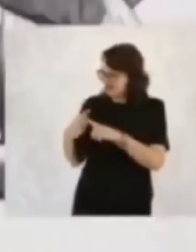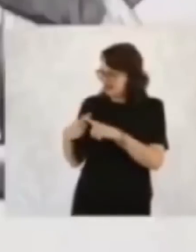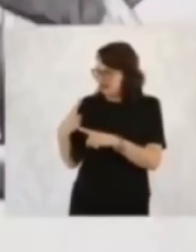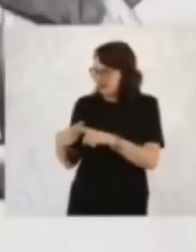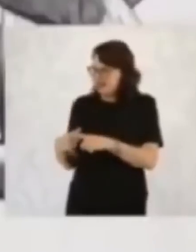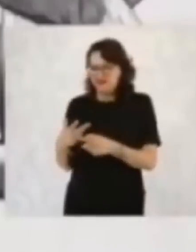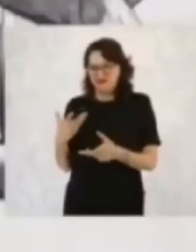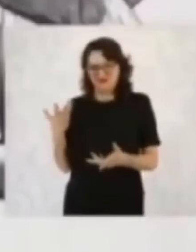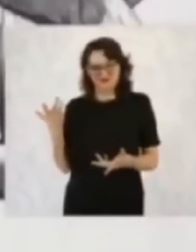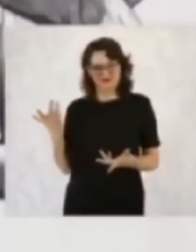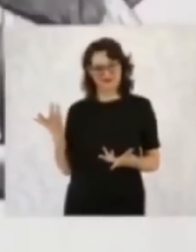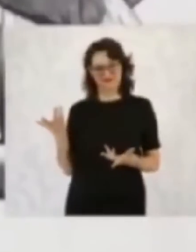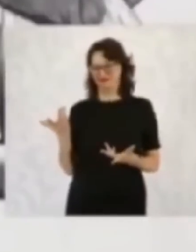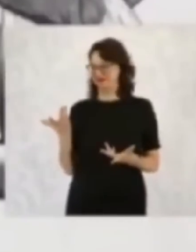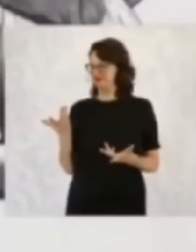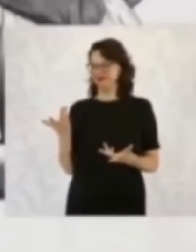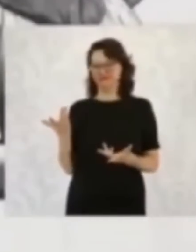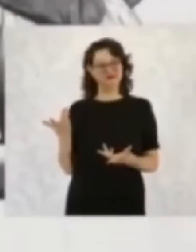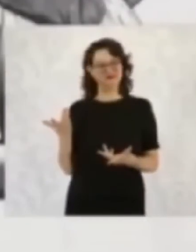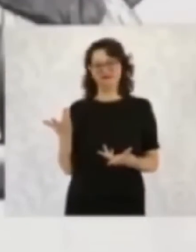concesión.